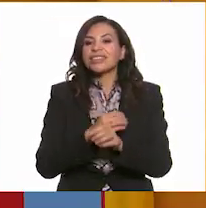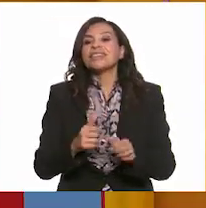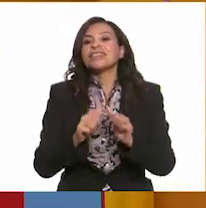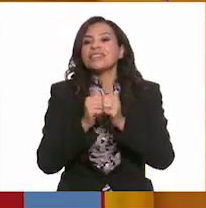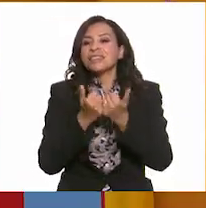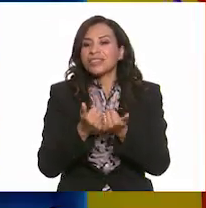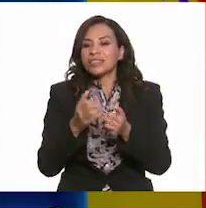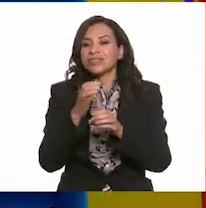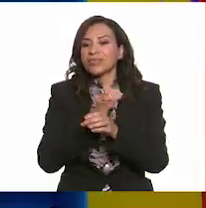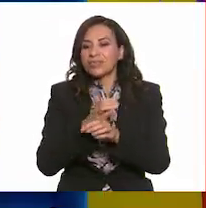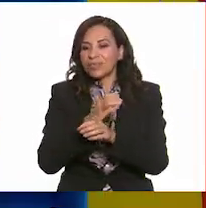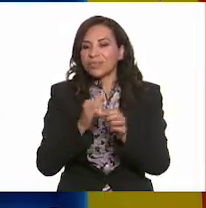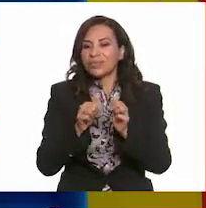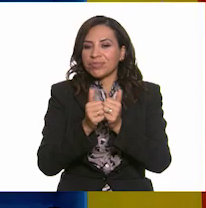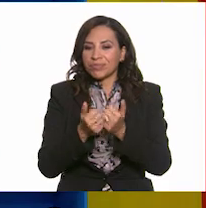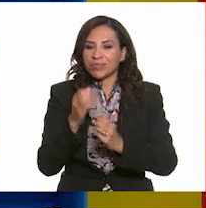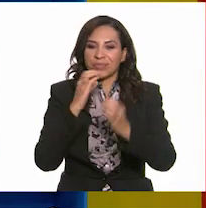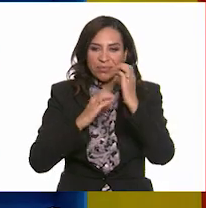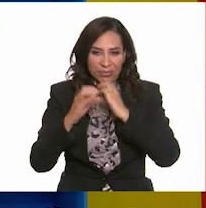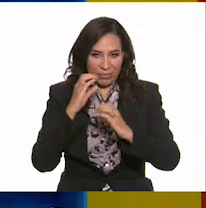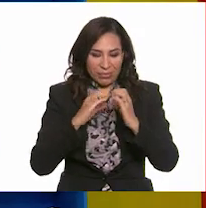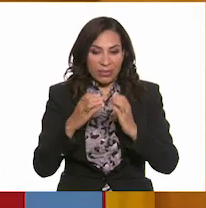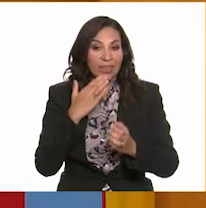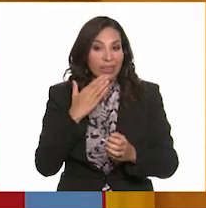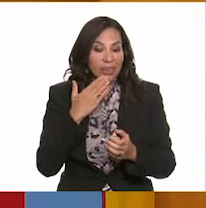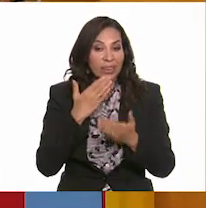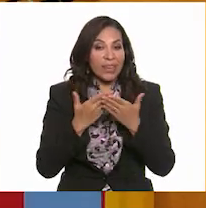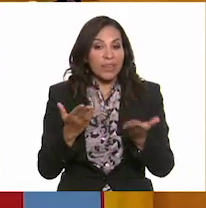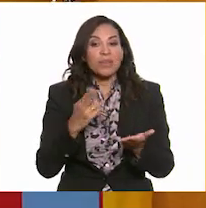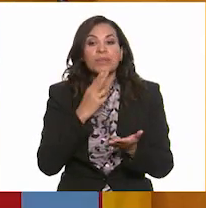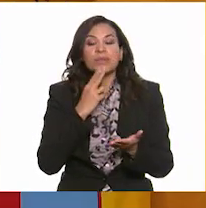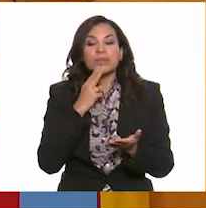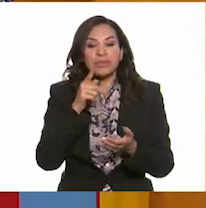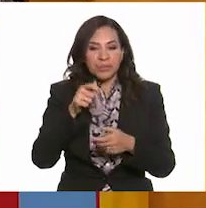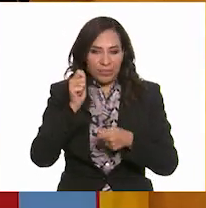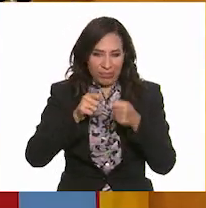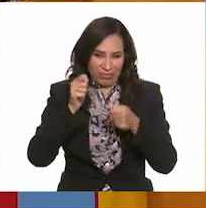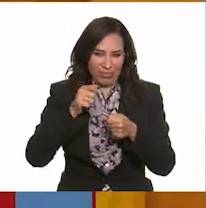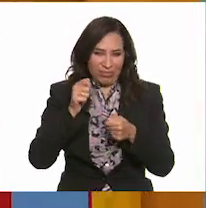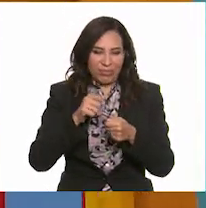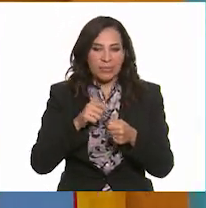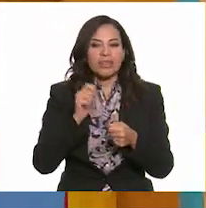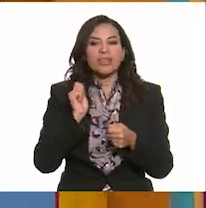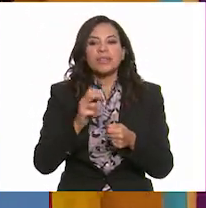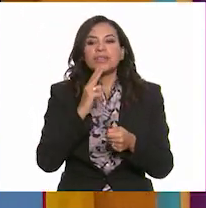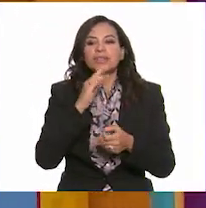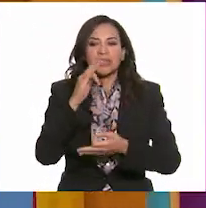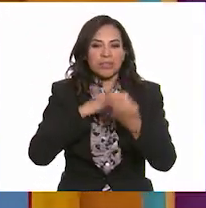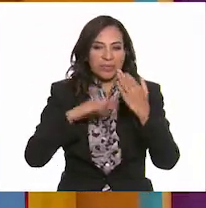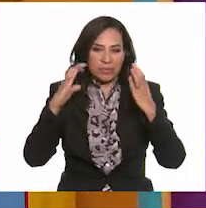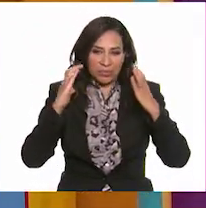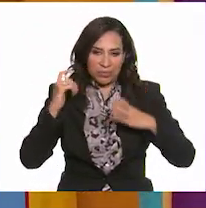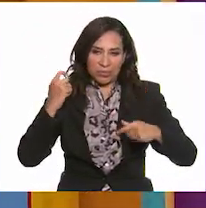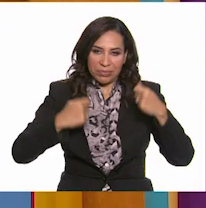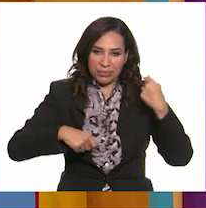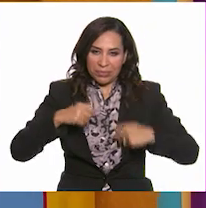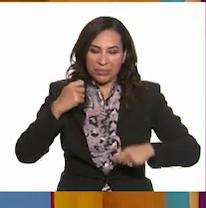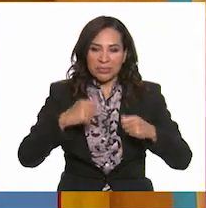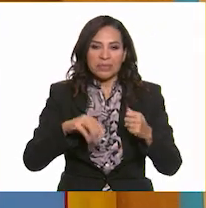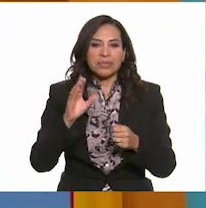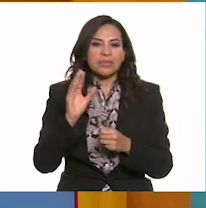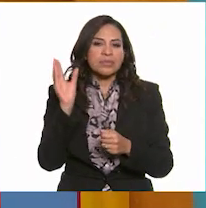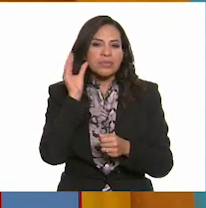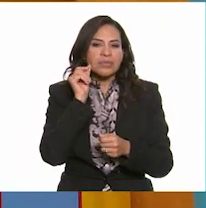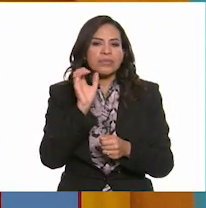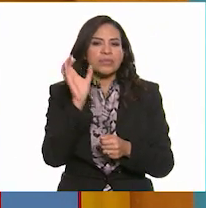con pan, café con pan. Muy bien, ahora van a utilizar su instrumento, van a utilizar todo su cuerpo y van a escuchar lo que